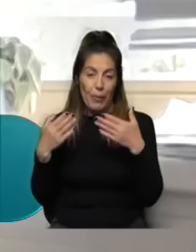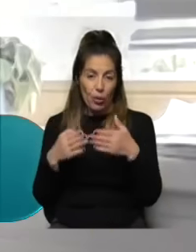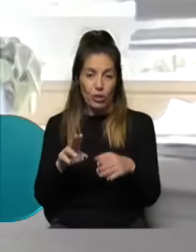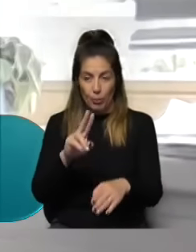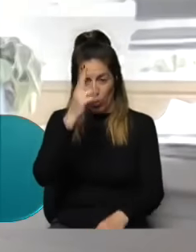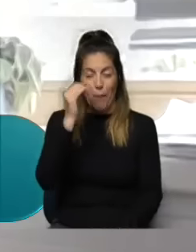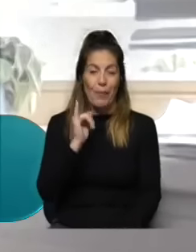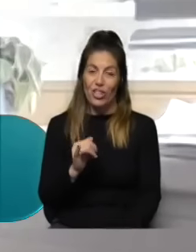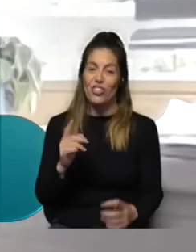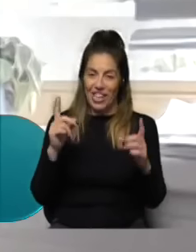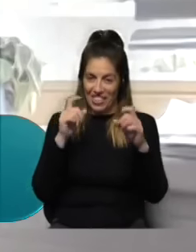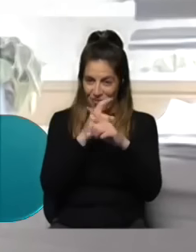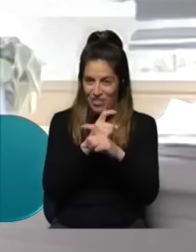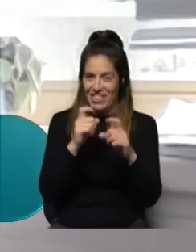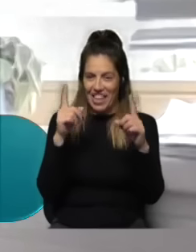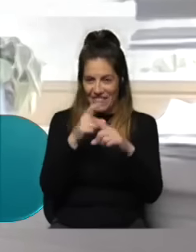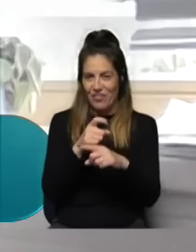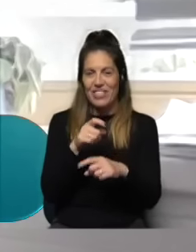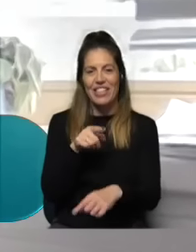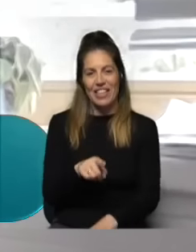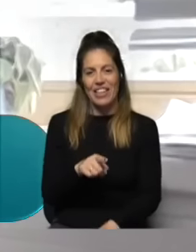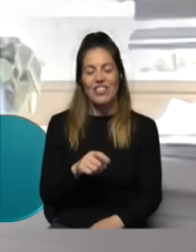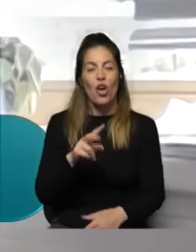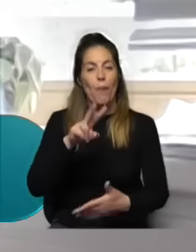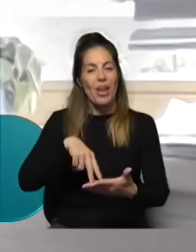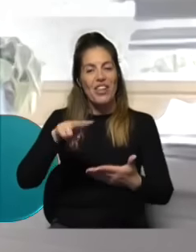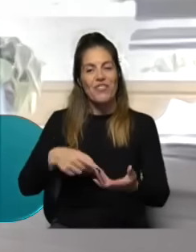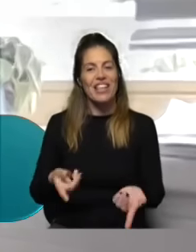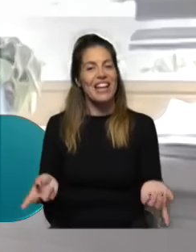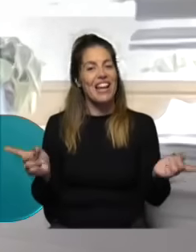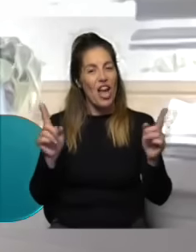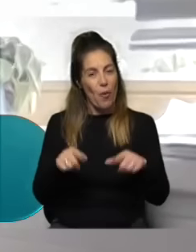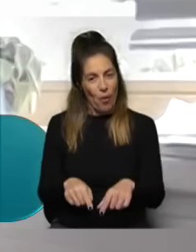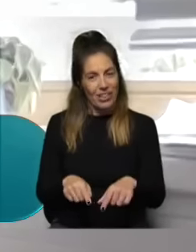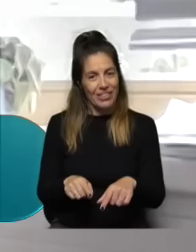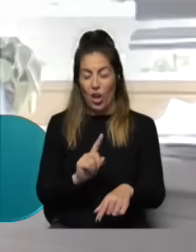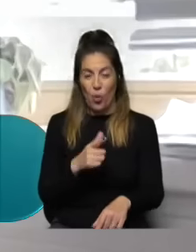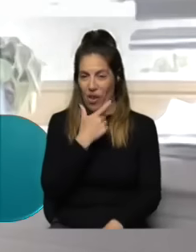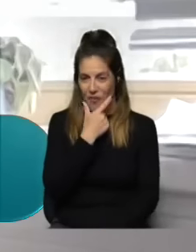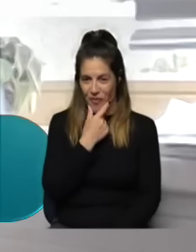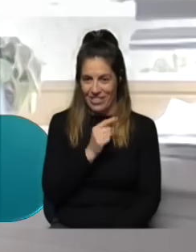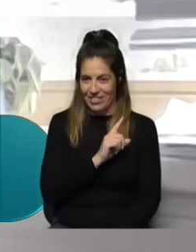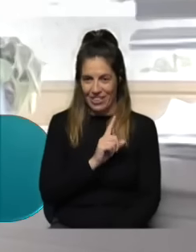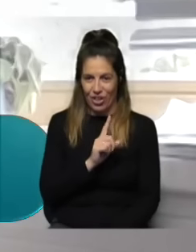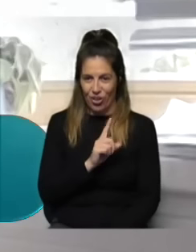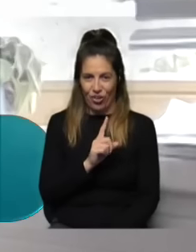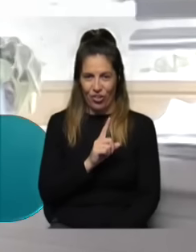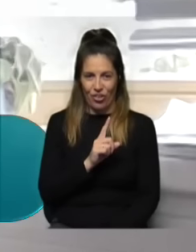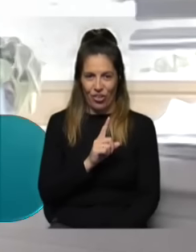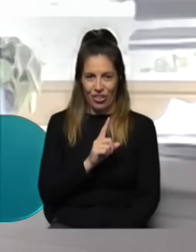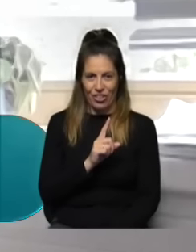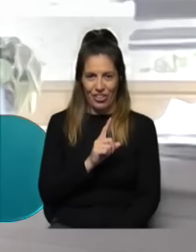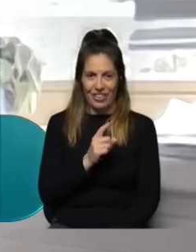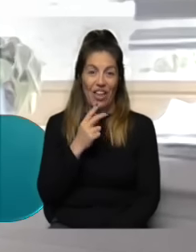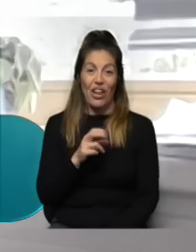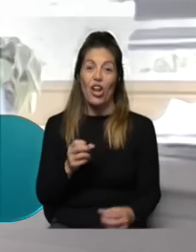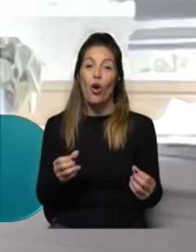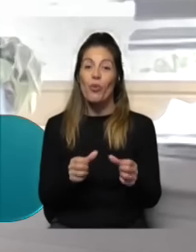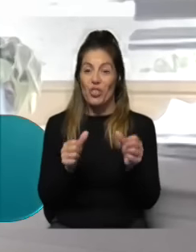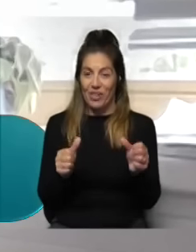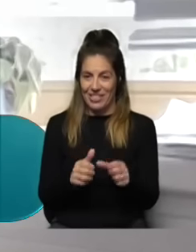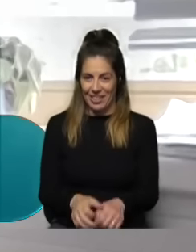sí, es difícil, y eso de planificar la vuelta es algo que no es fácil tampoco de ver cómo se